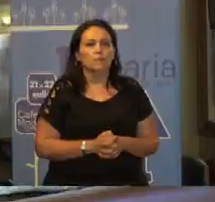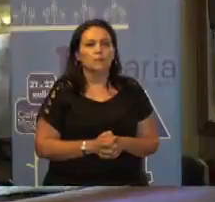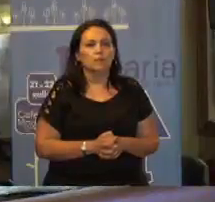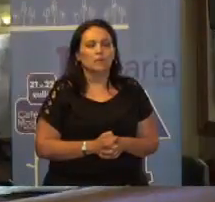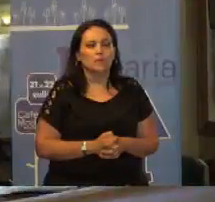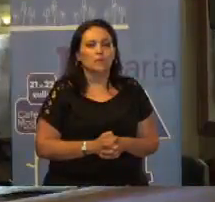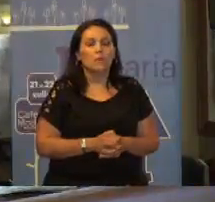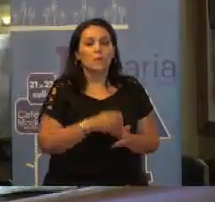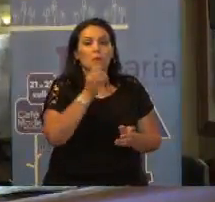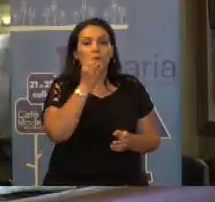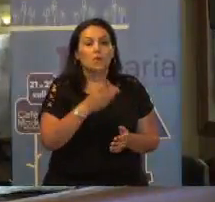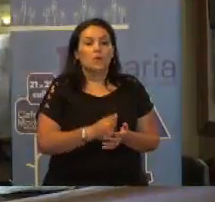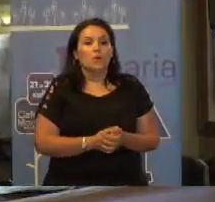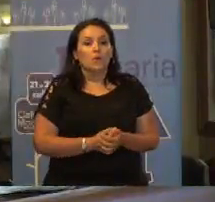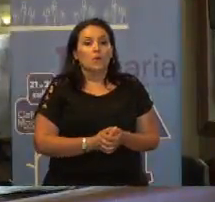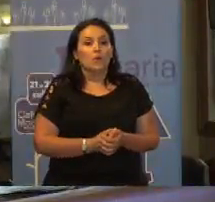Bueno, eu